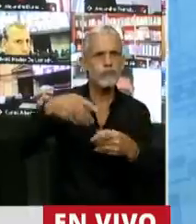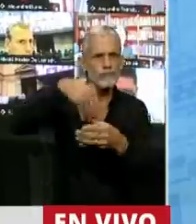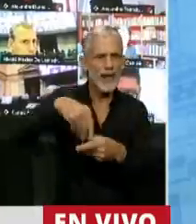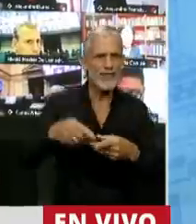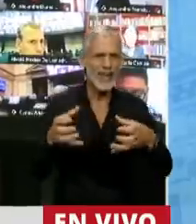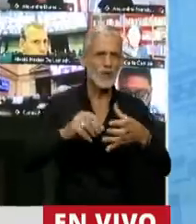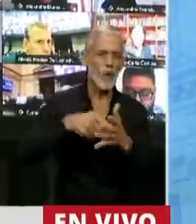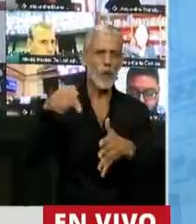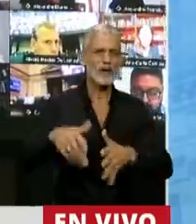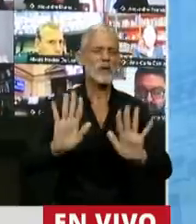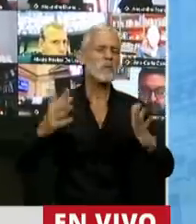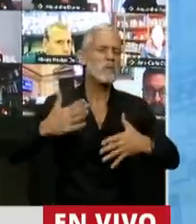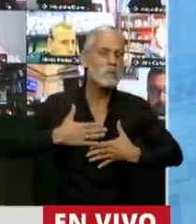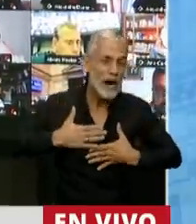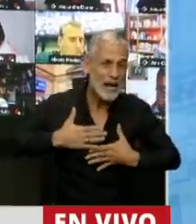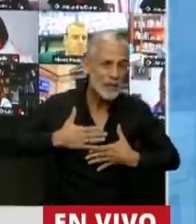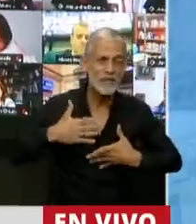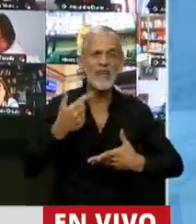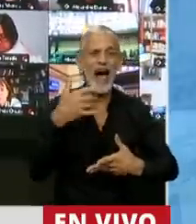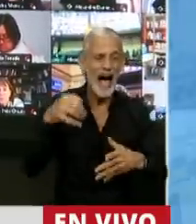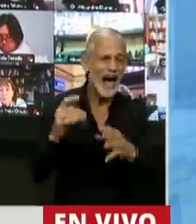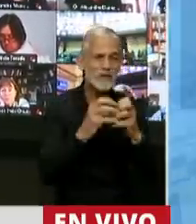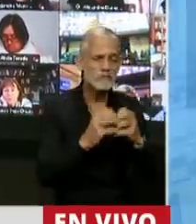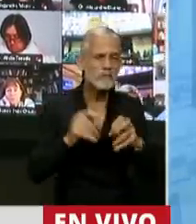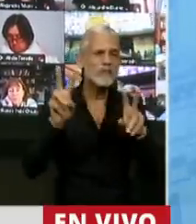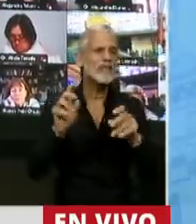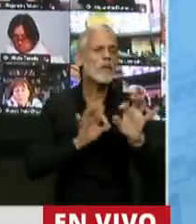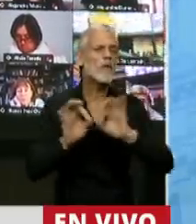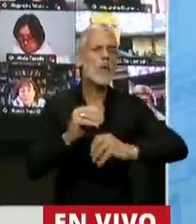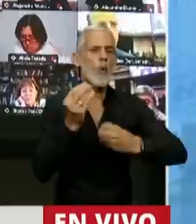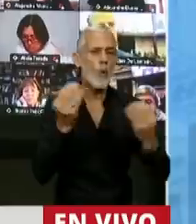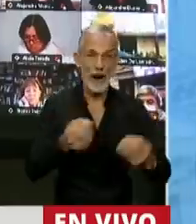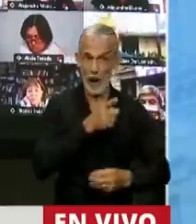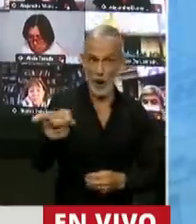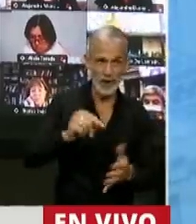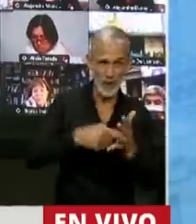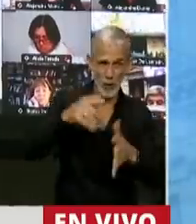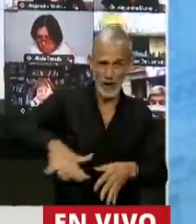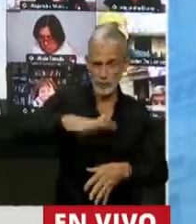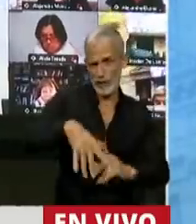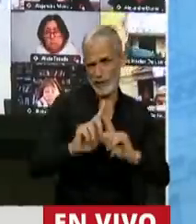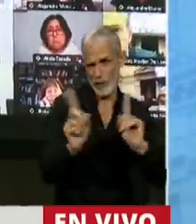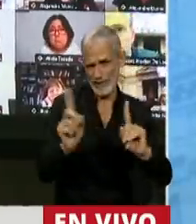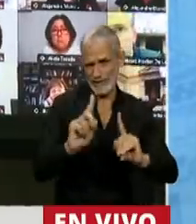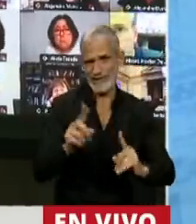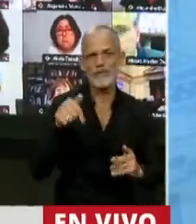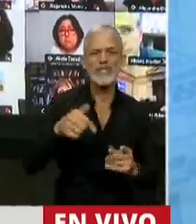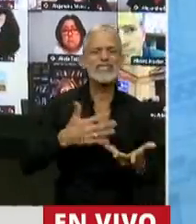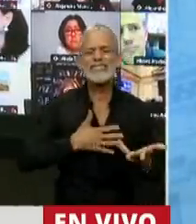Aires. Entonces, para mí, sinceramente, acá lo que estamos tratando no es en contra de la ciudad de Buenos Aires.